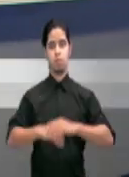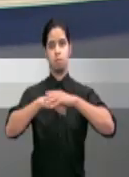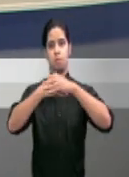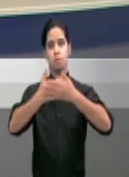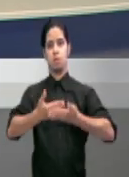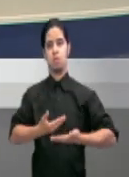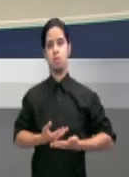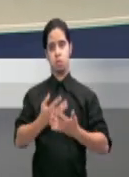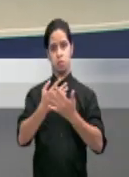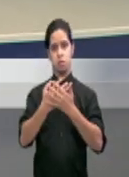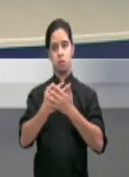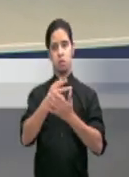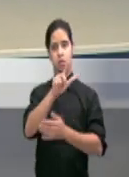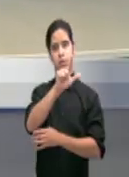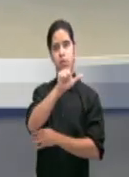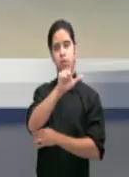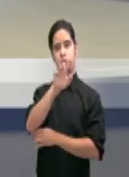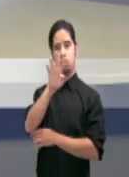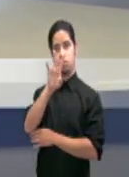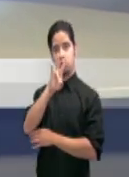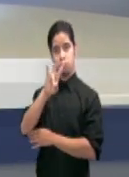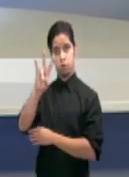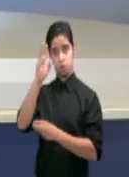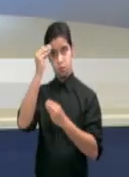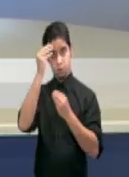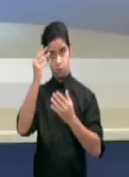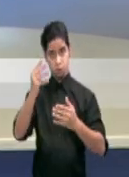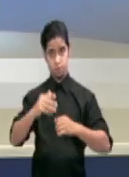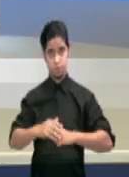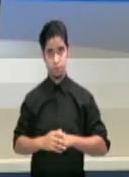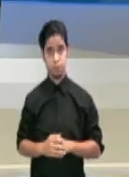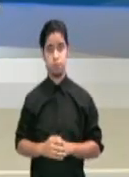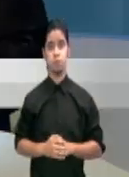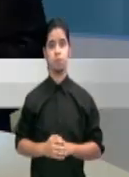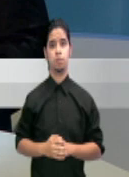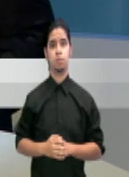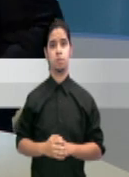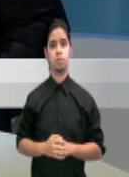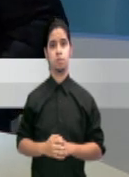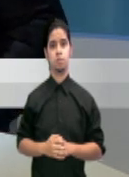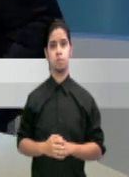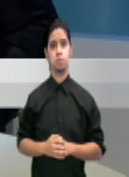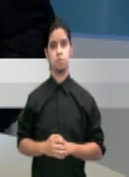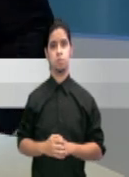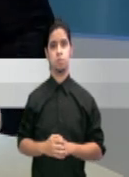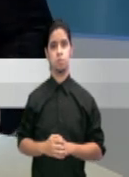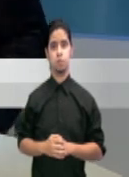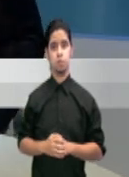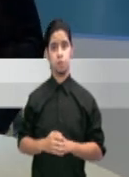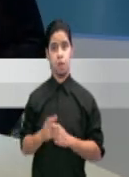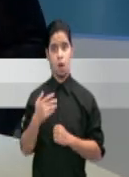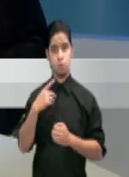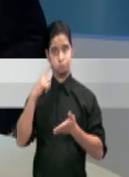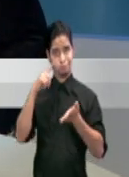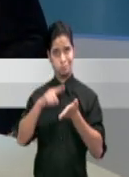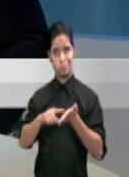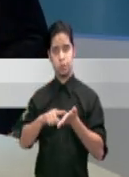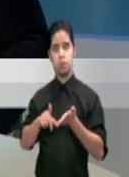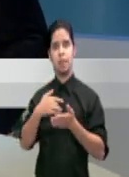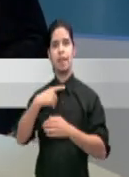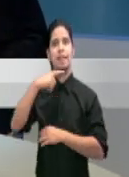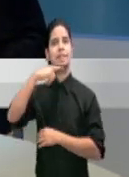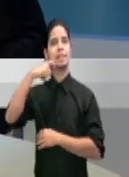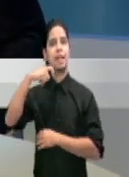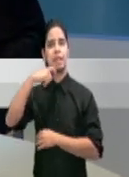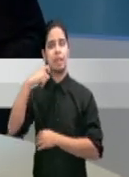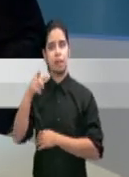Bienvenidos a Noticias 24/7 Informa. De inmediato pasamos a las noticias para esta hora. El monitor de sequía de los Estados Unidos